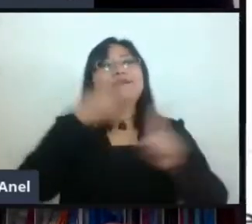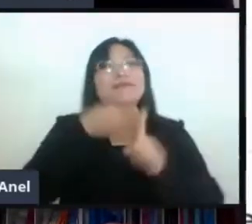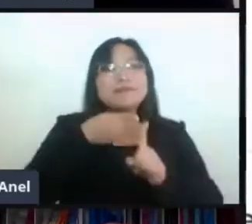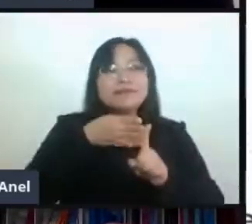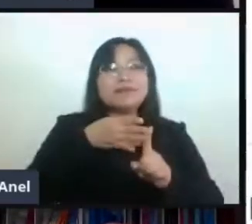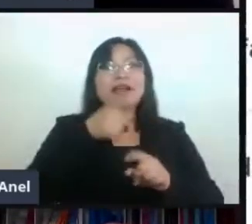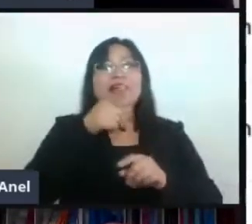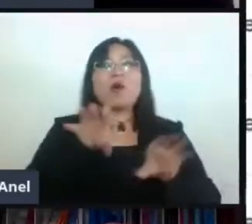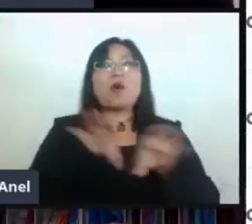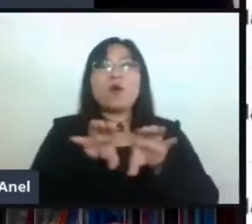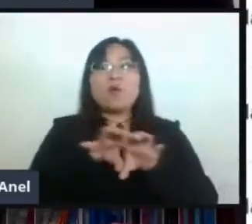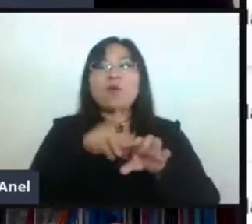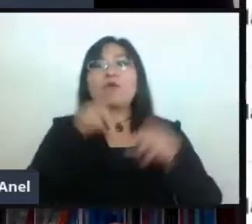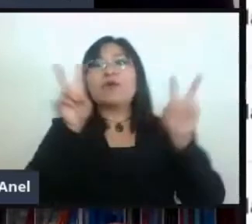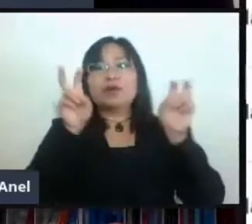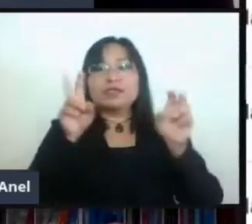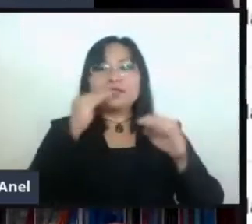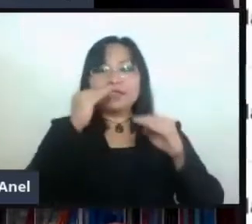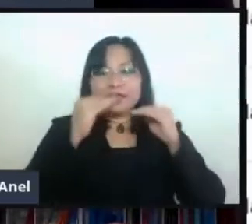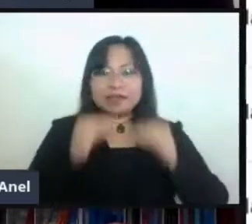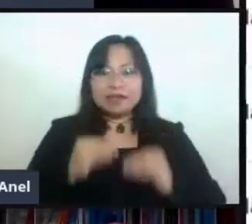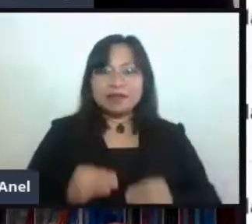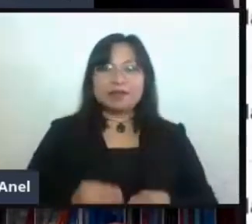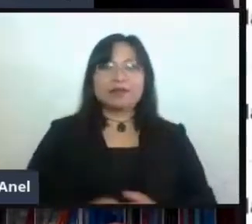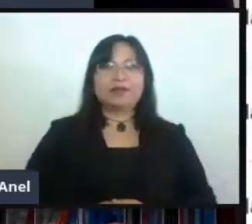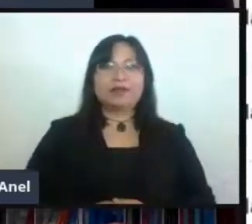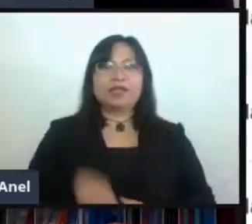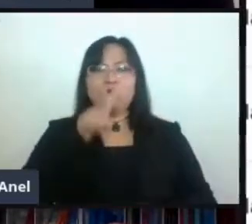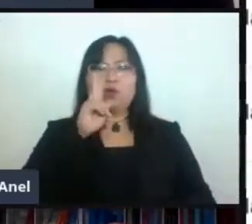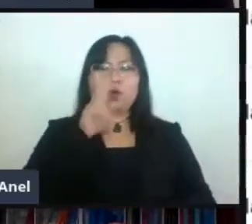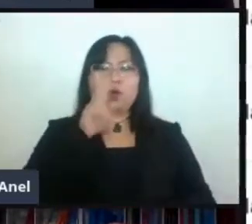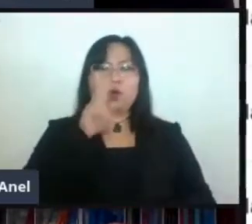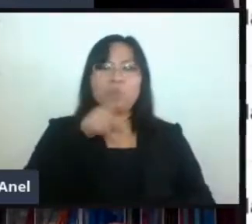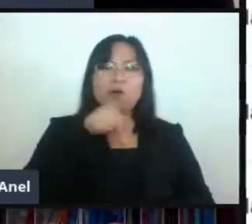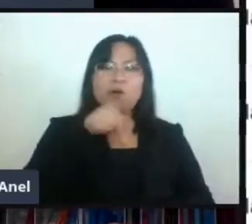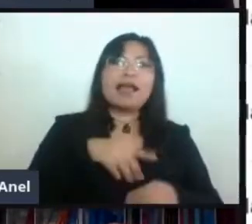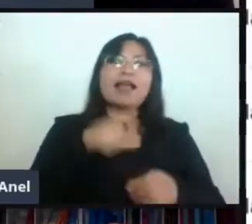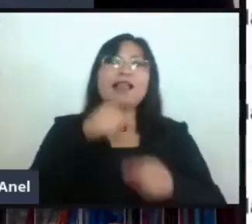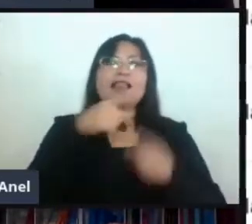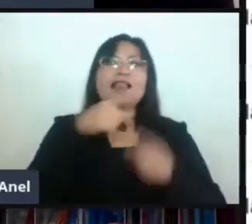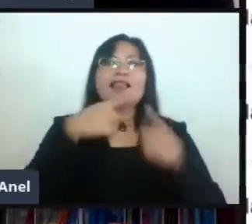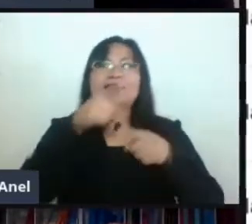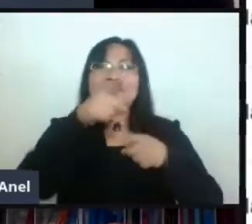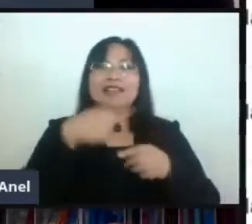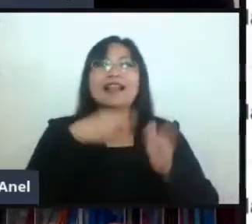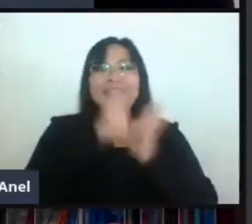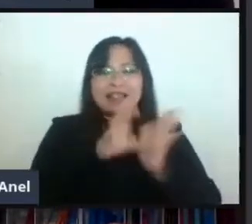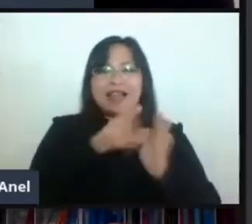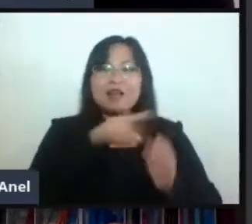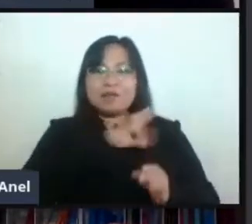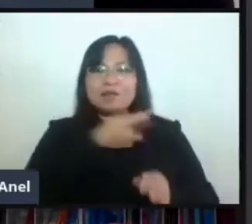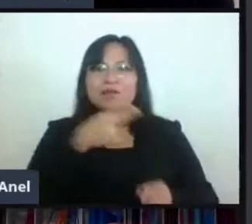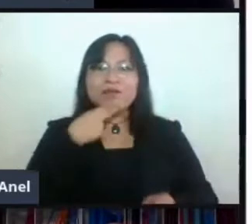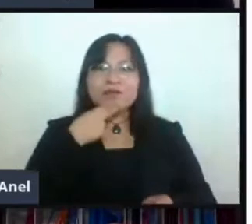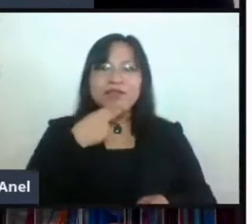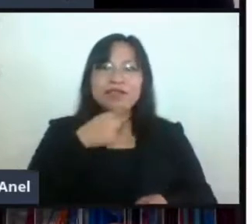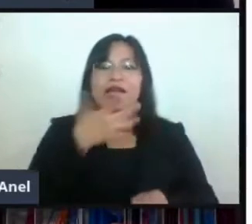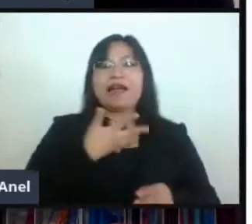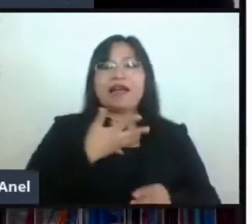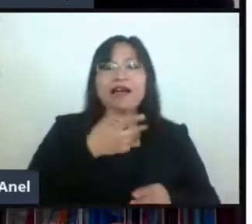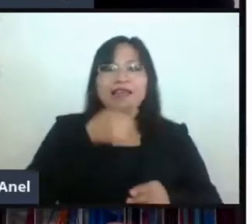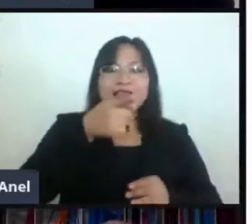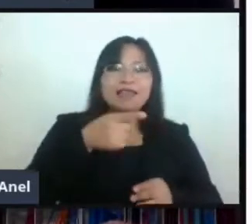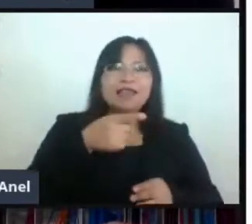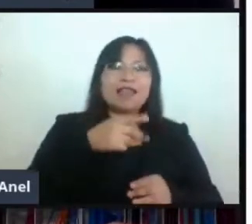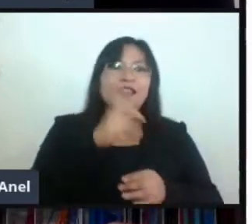está el botón del calendario, que son las actividades que tengo pendientes, y la carpeta de Drive.